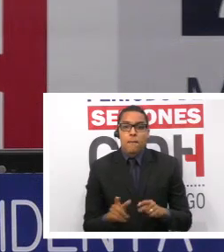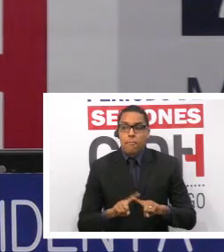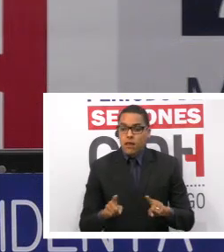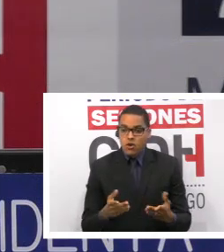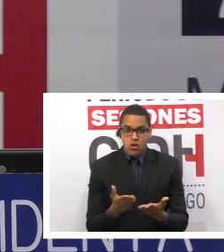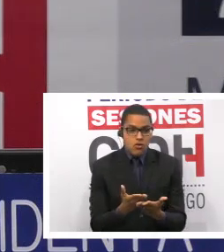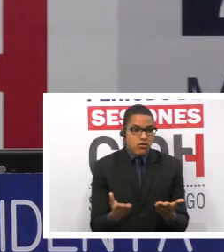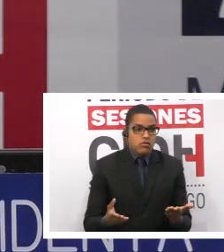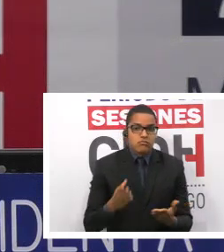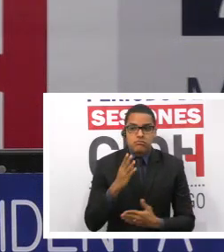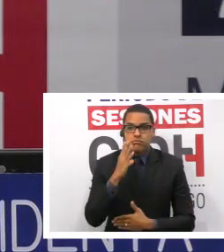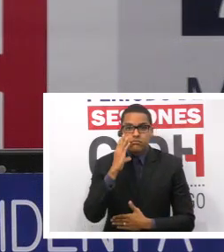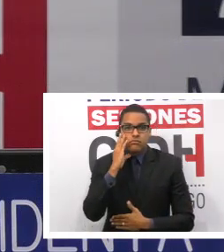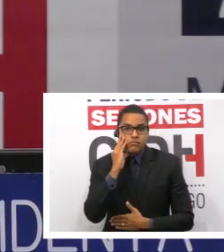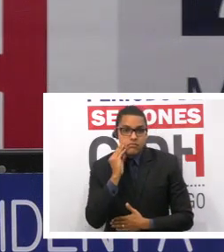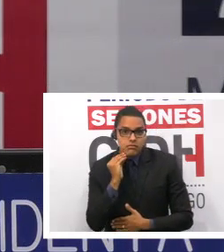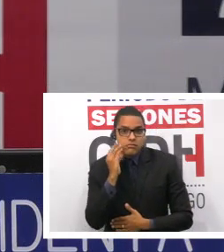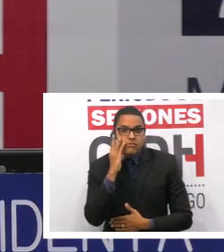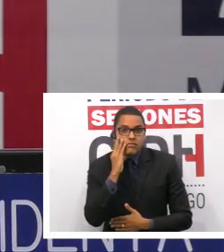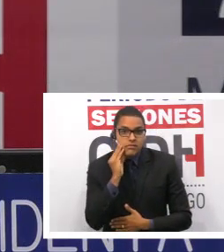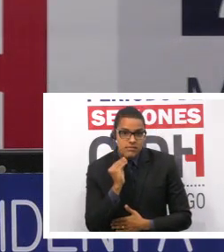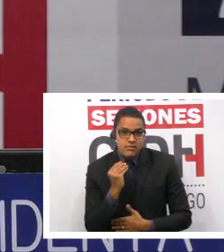muy contento